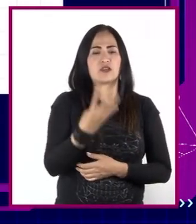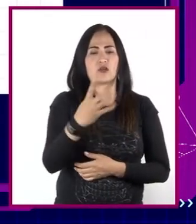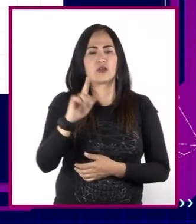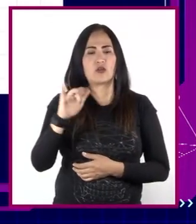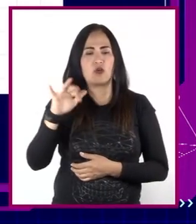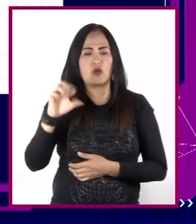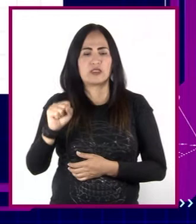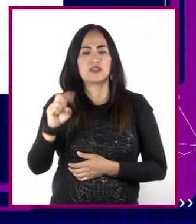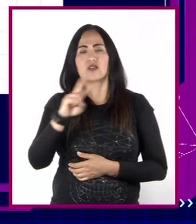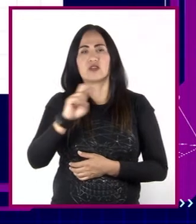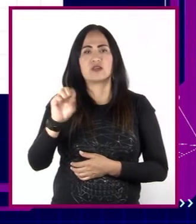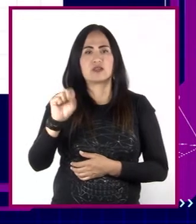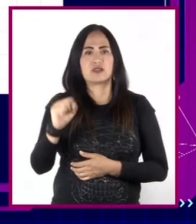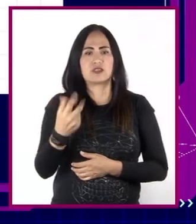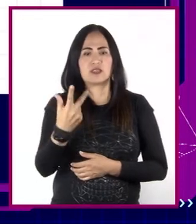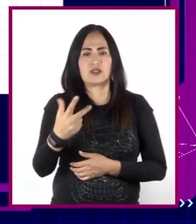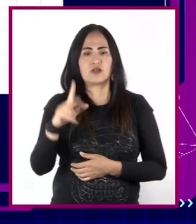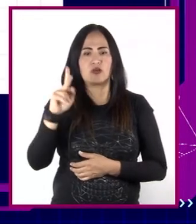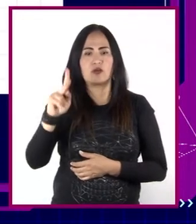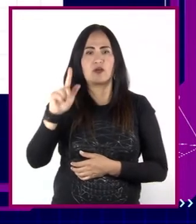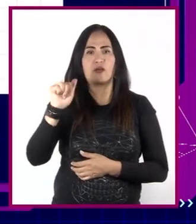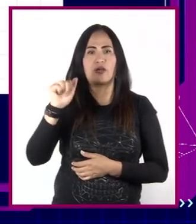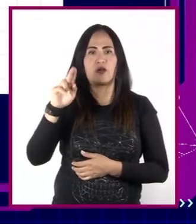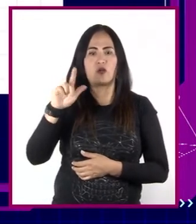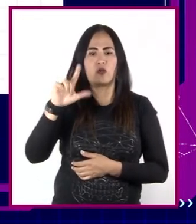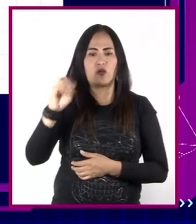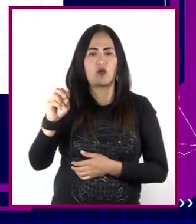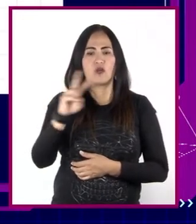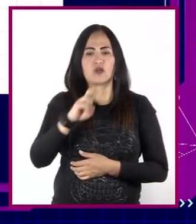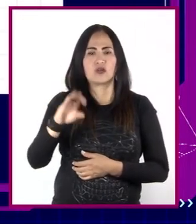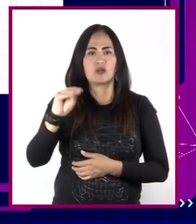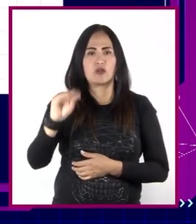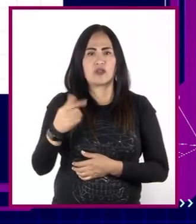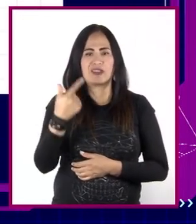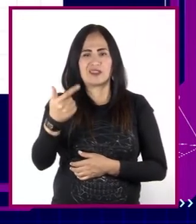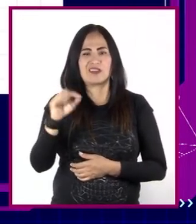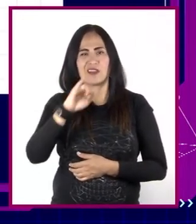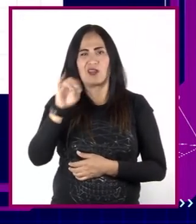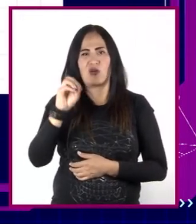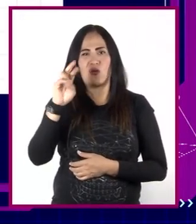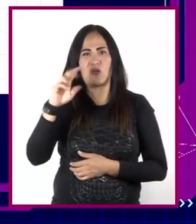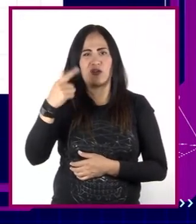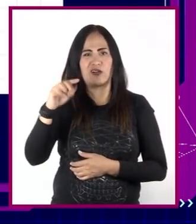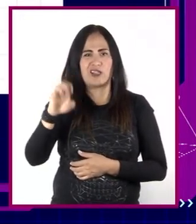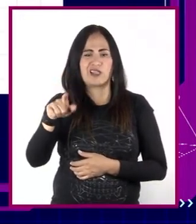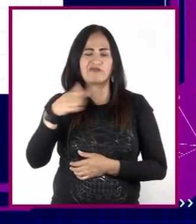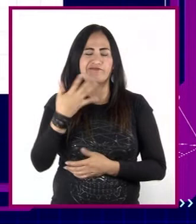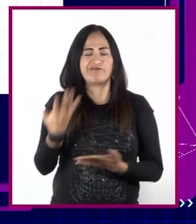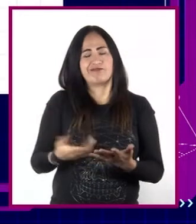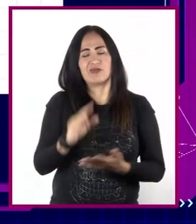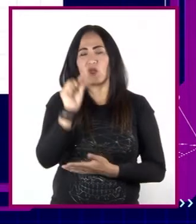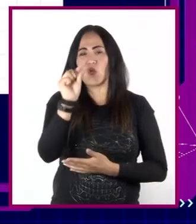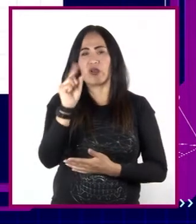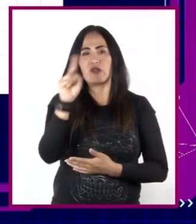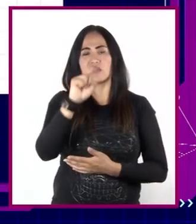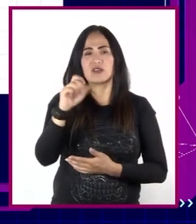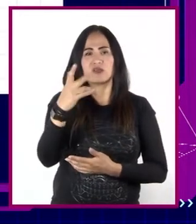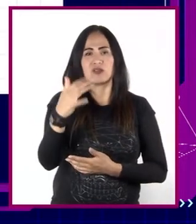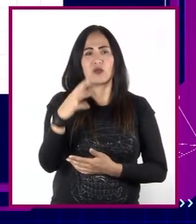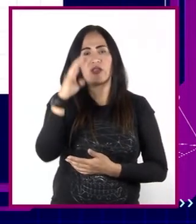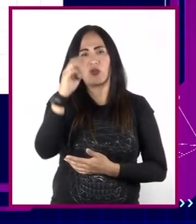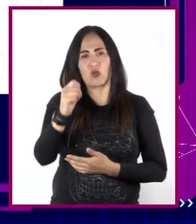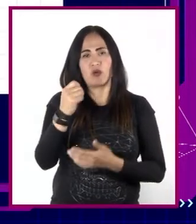268, Paulo 297 y a Jorge le fue mal y solo juntó 159